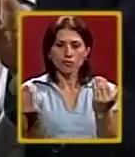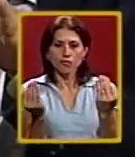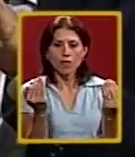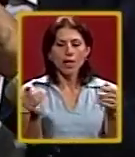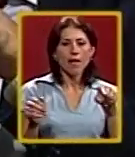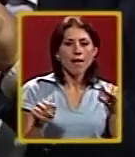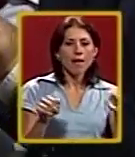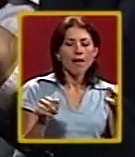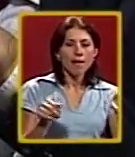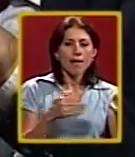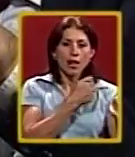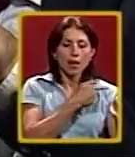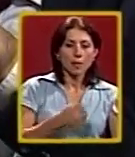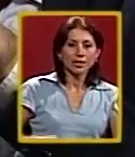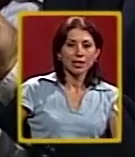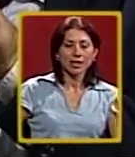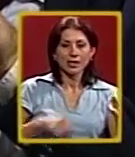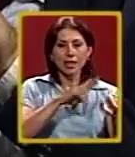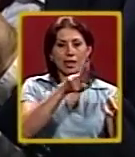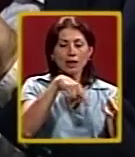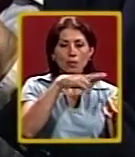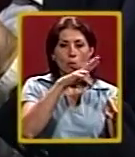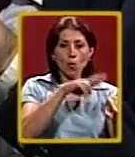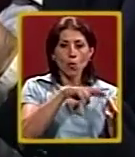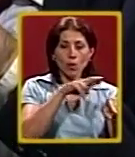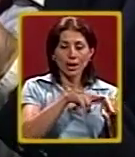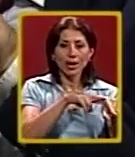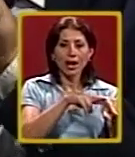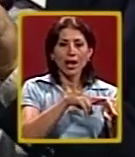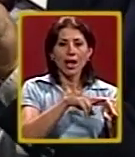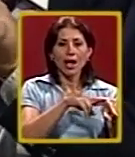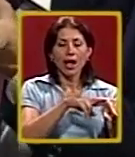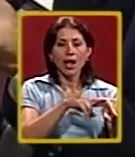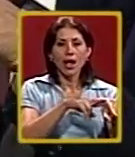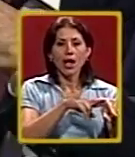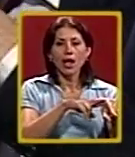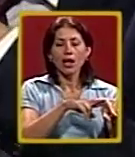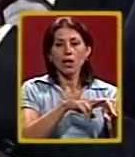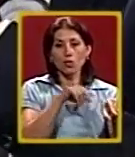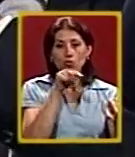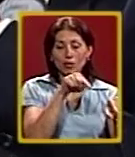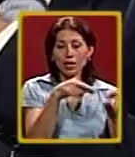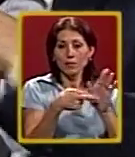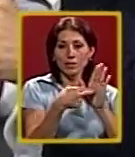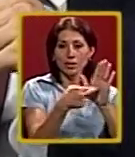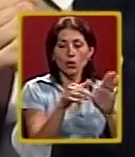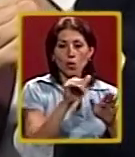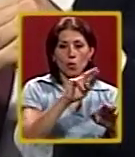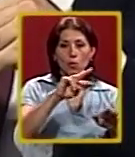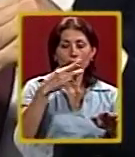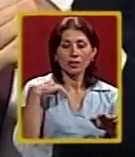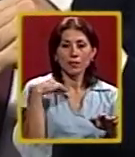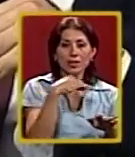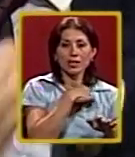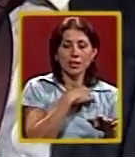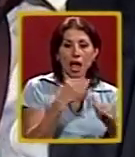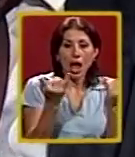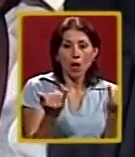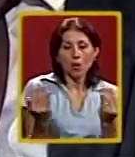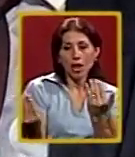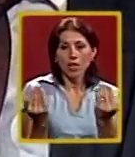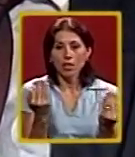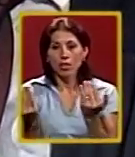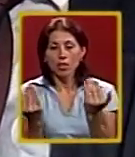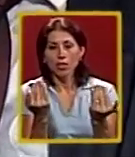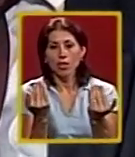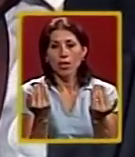digamos, en la presidencia de la República, la presencia de un viceministerio con la presencia de una